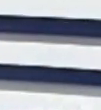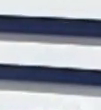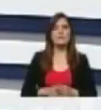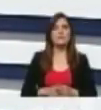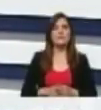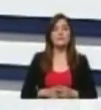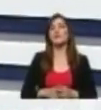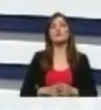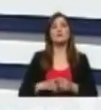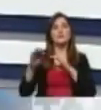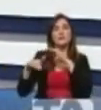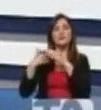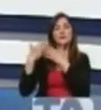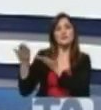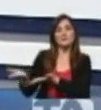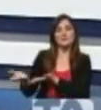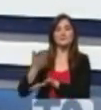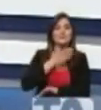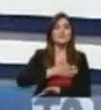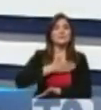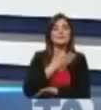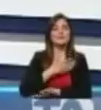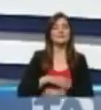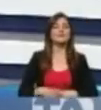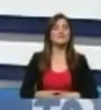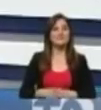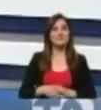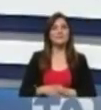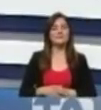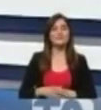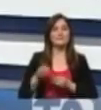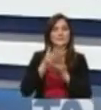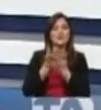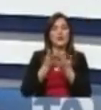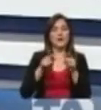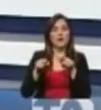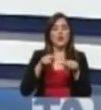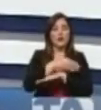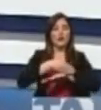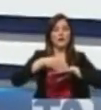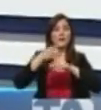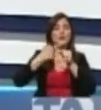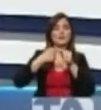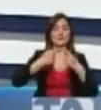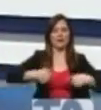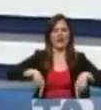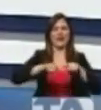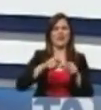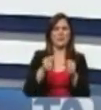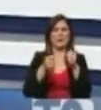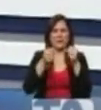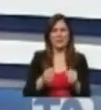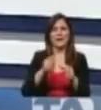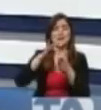No deje de escribirnos a nuestro correo de primera mano @teleamazonas.com. Hoy les contamos que hay huecos en varias calzadas de Quito que ponen en riesgo a